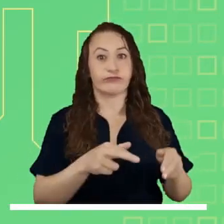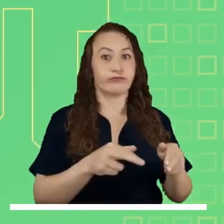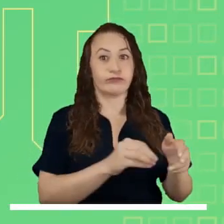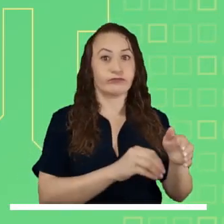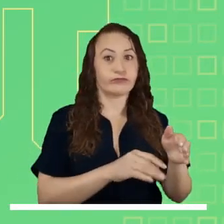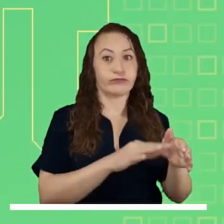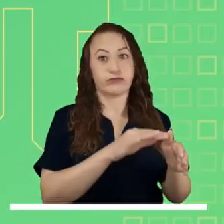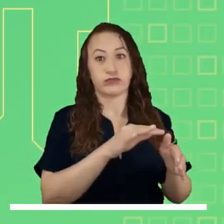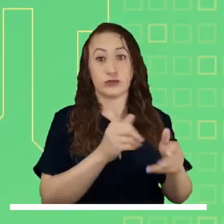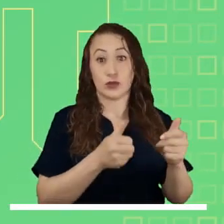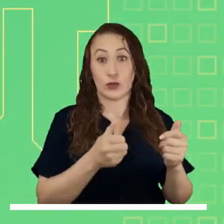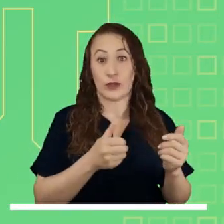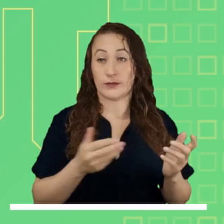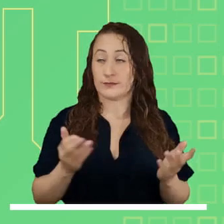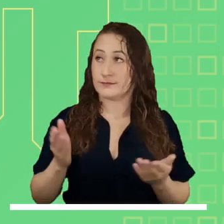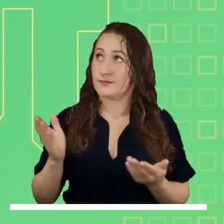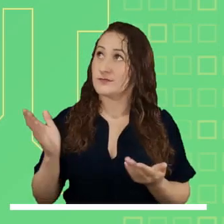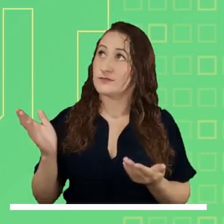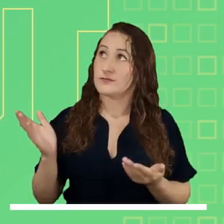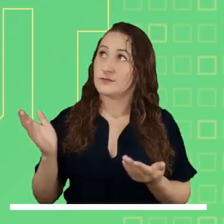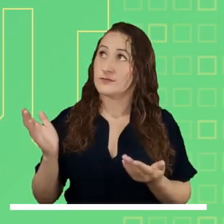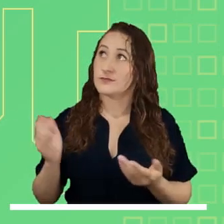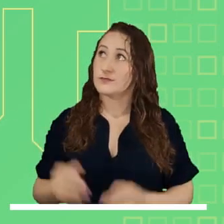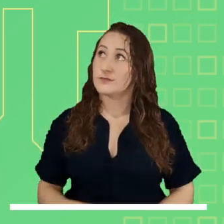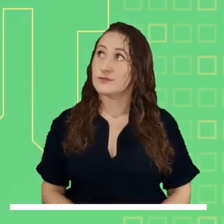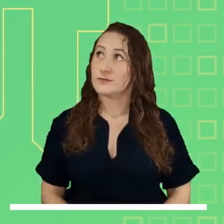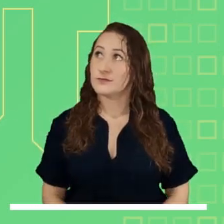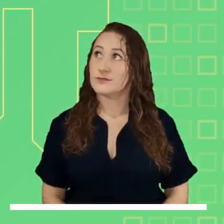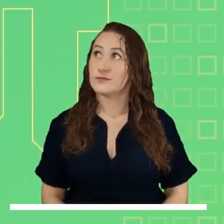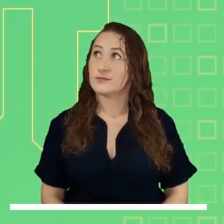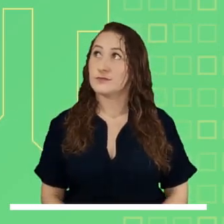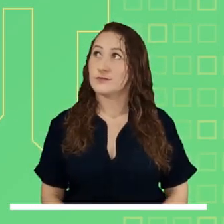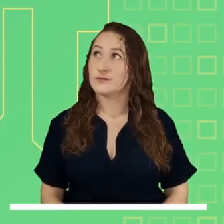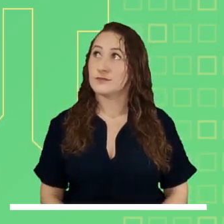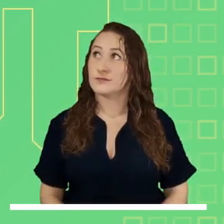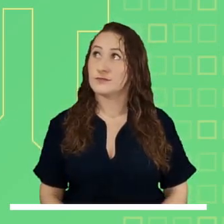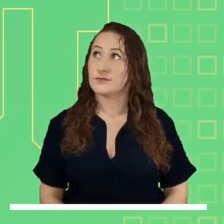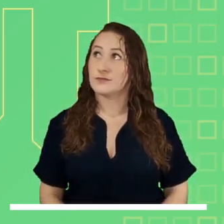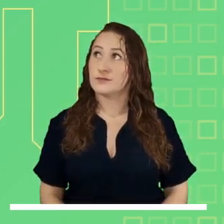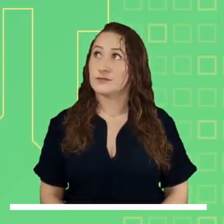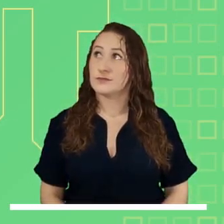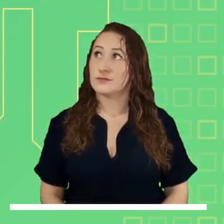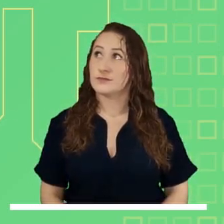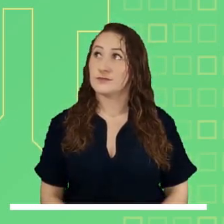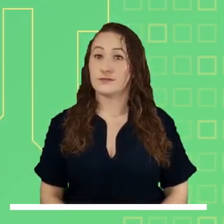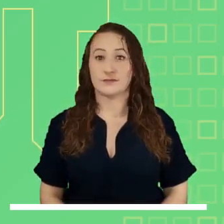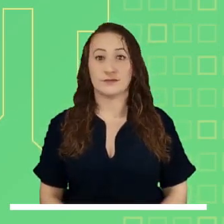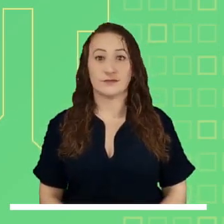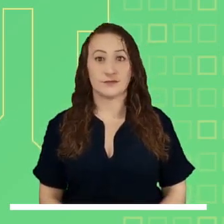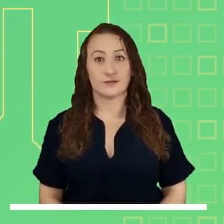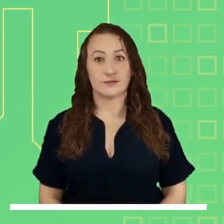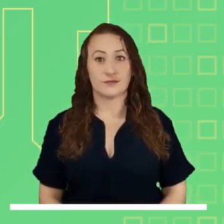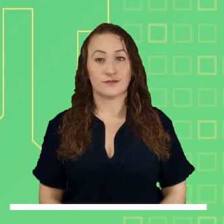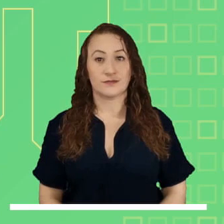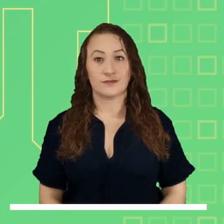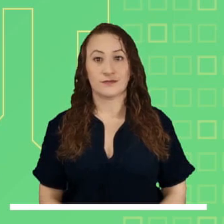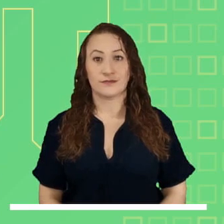Alerta naranja por probabilidad de crecientes súbitas en los ríos Chocolatal, Abaquía, Catripe y sus alrededores.